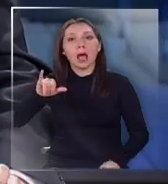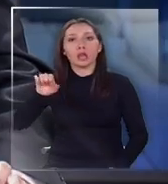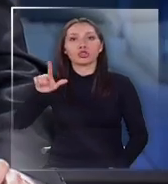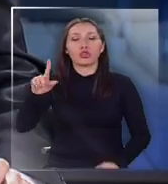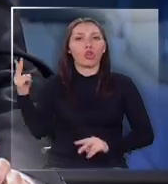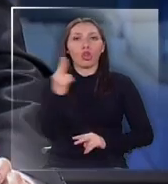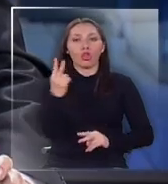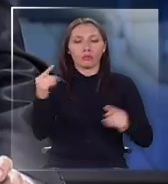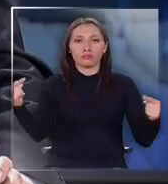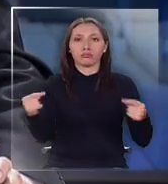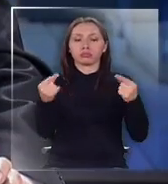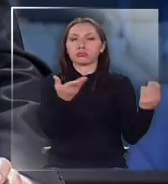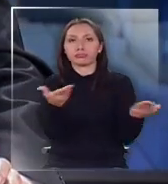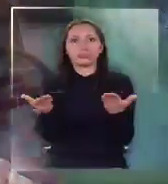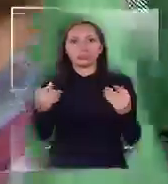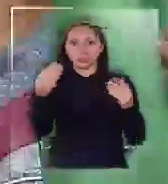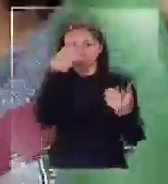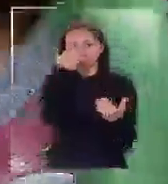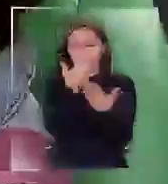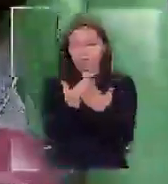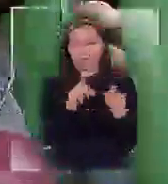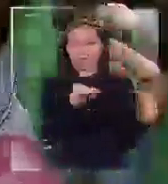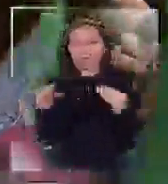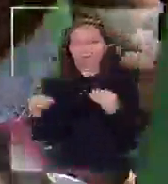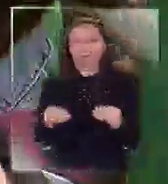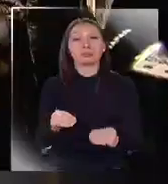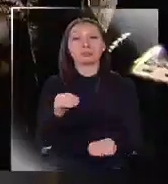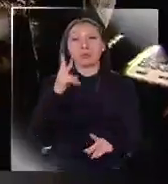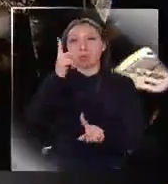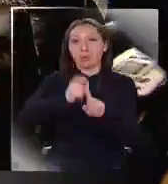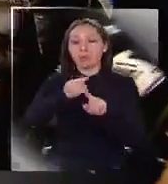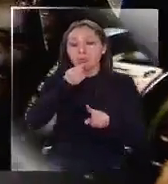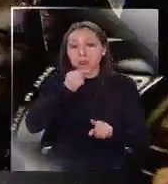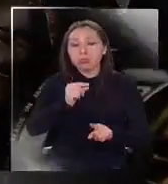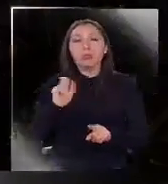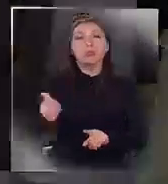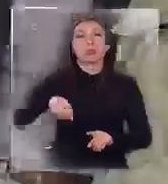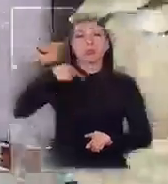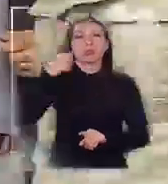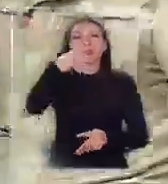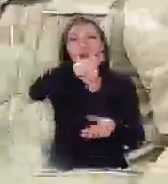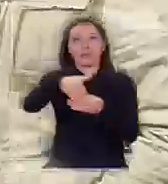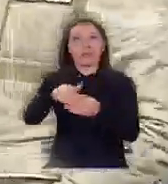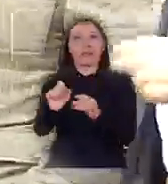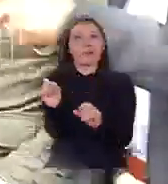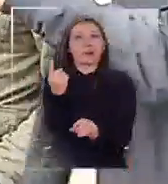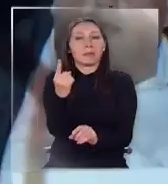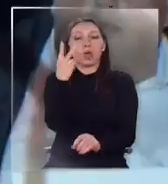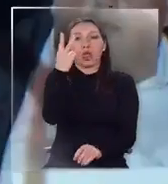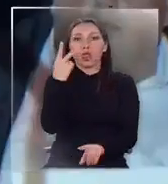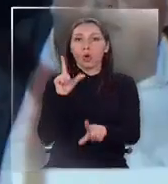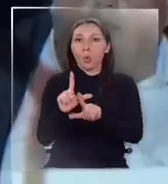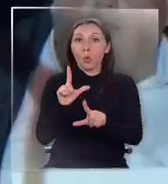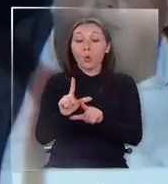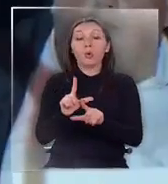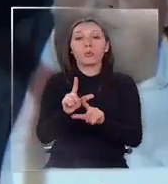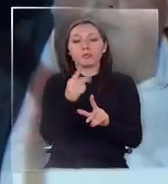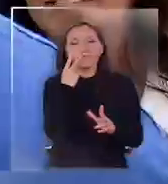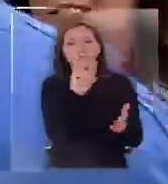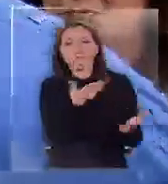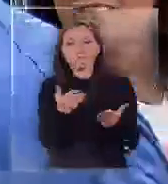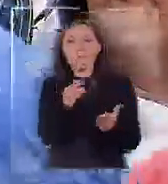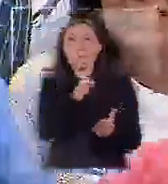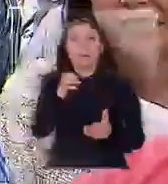posiciones cara a cara menos de dos meses quedan para las próximas elecciones primarias del 2 de julio y el panorama de los